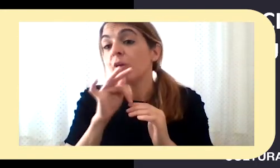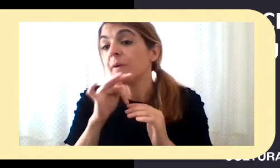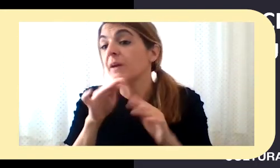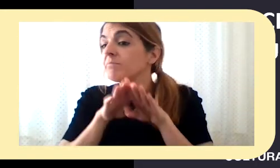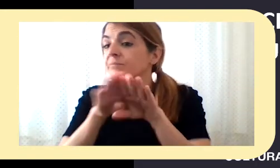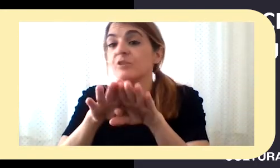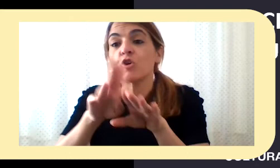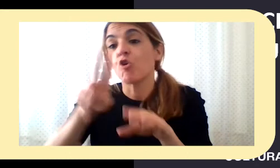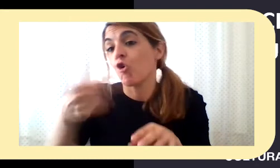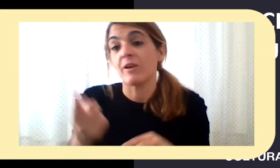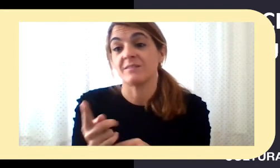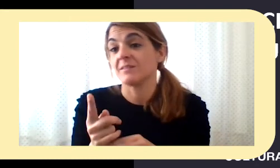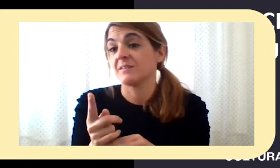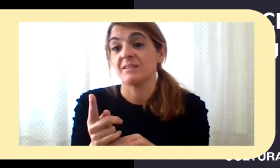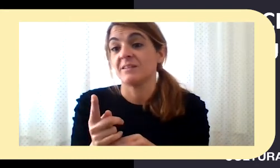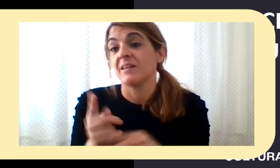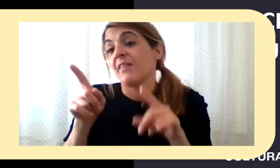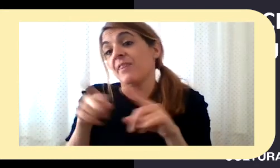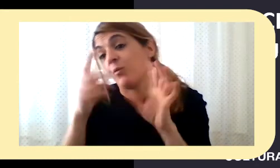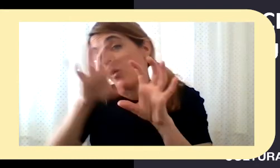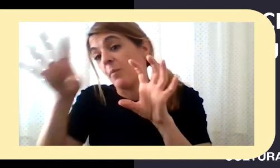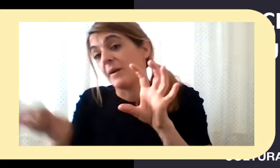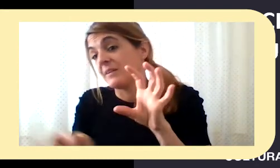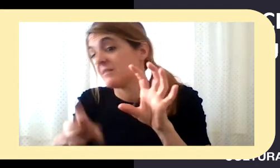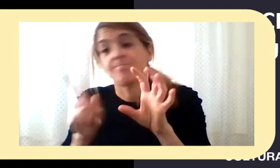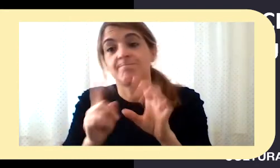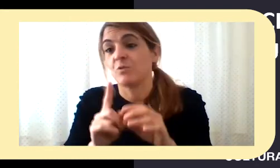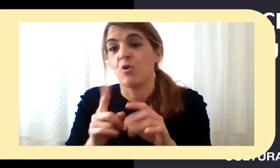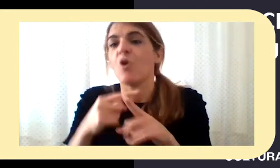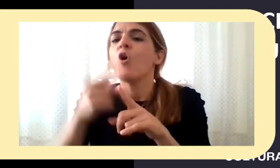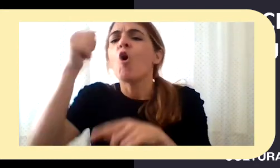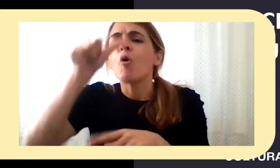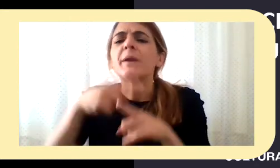en todos los países del mundo, aunque los hombres dicen que comparten, no